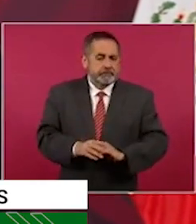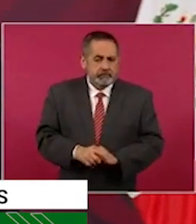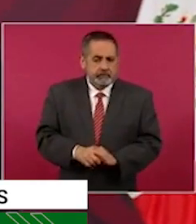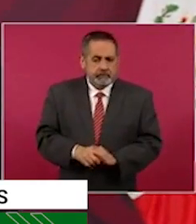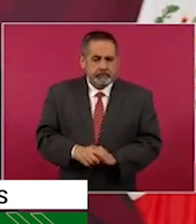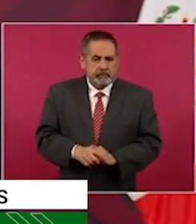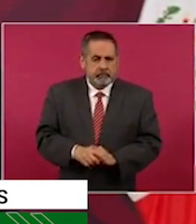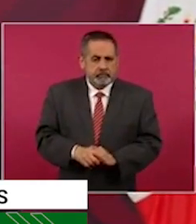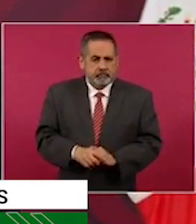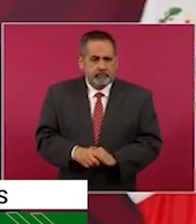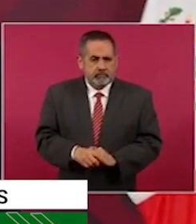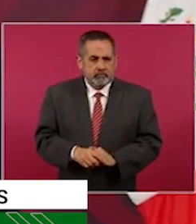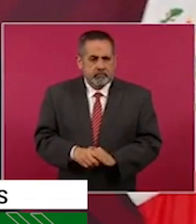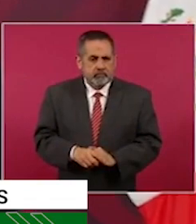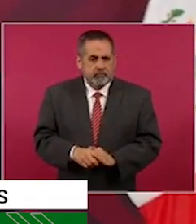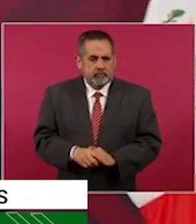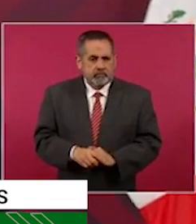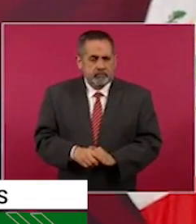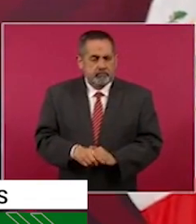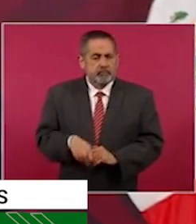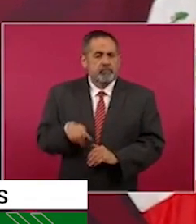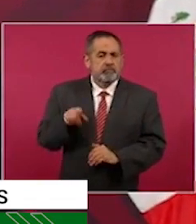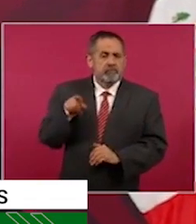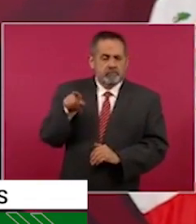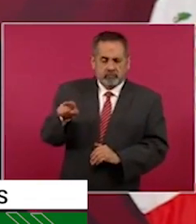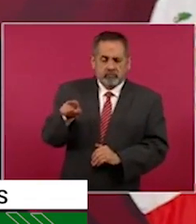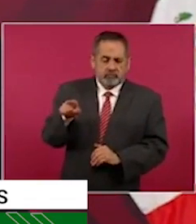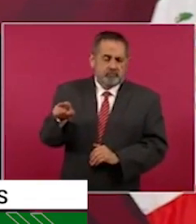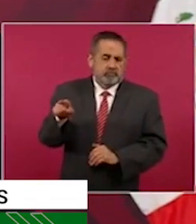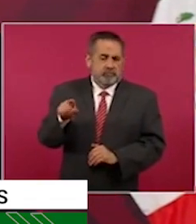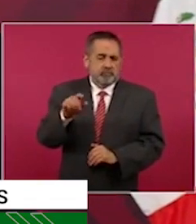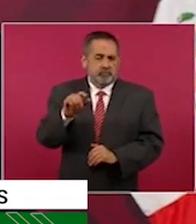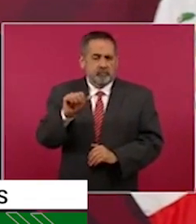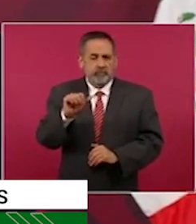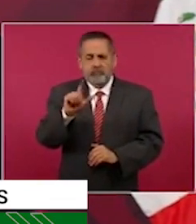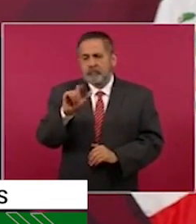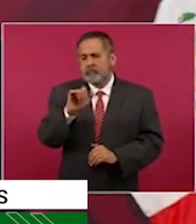que él se hizo una intervención